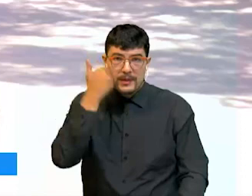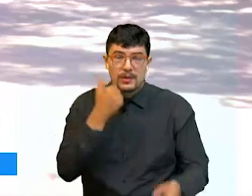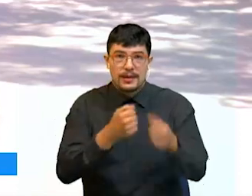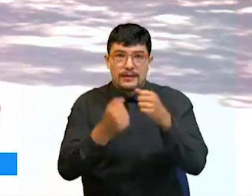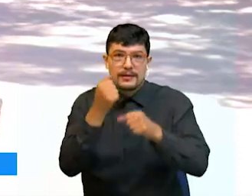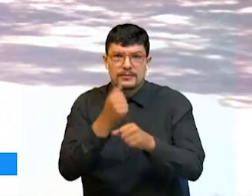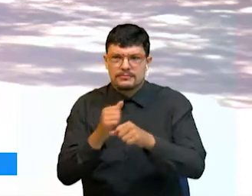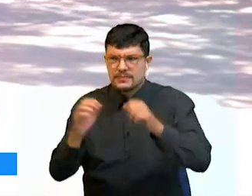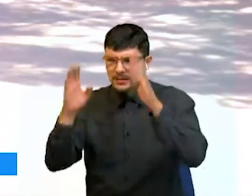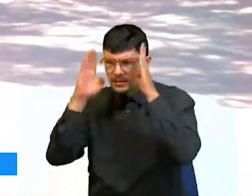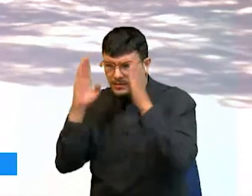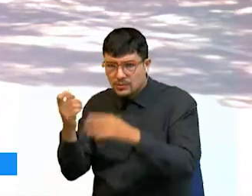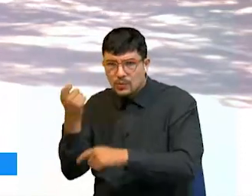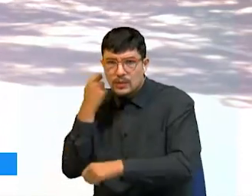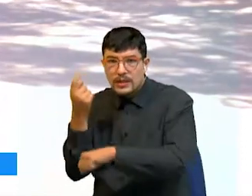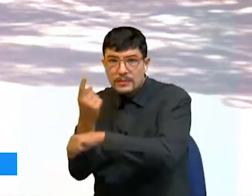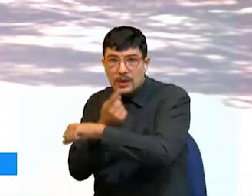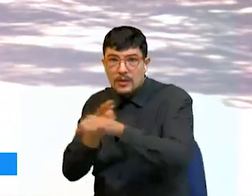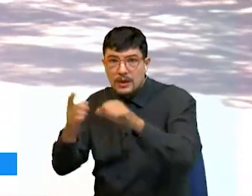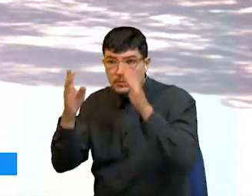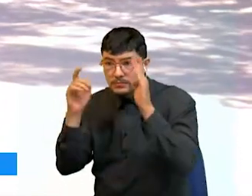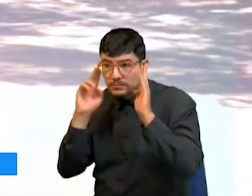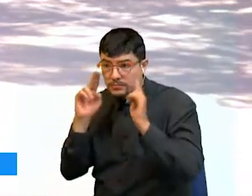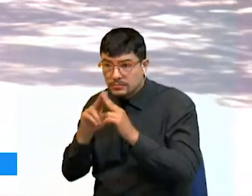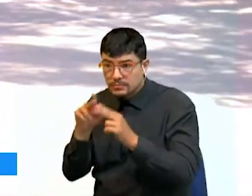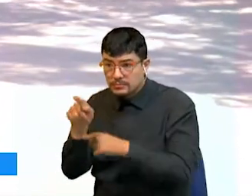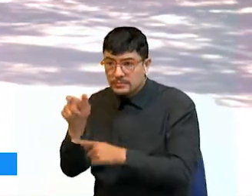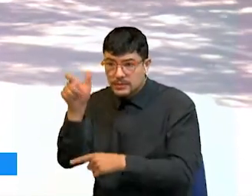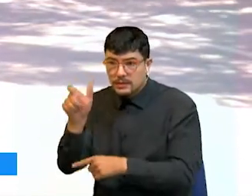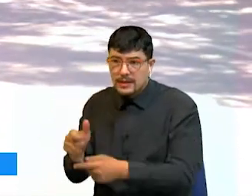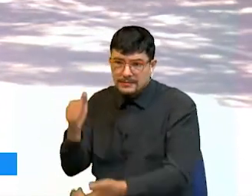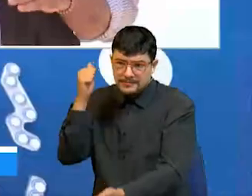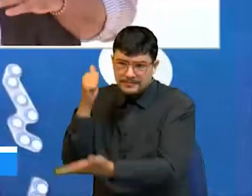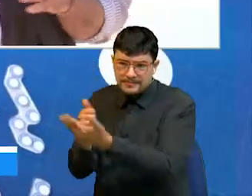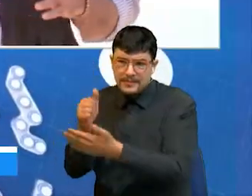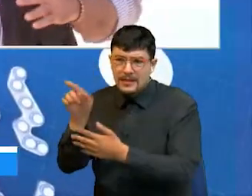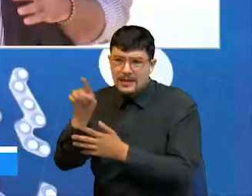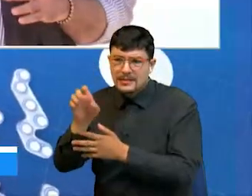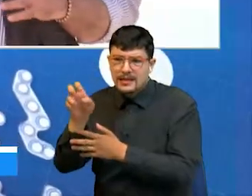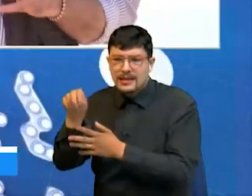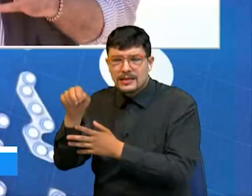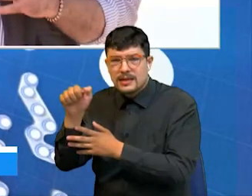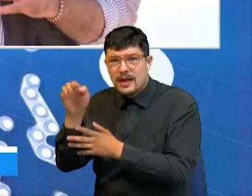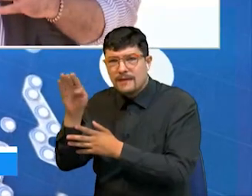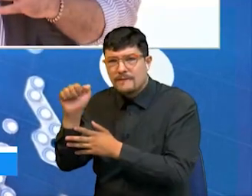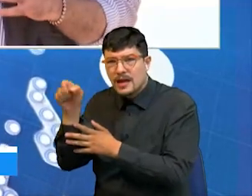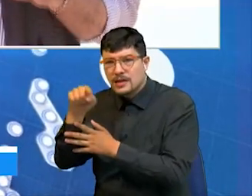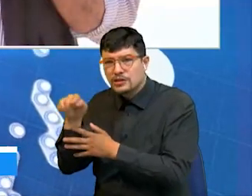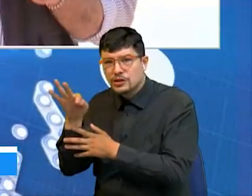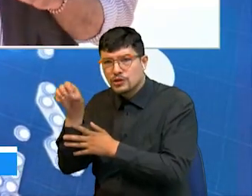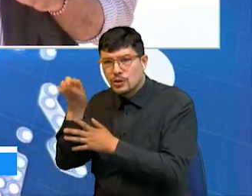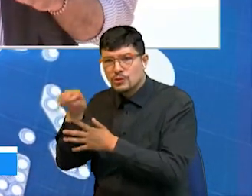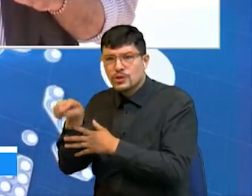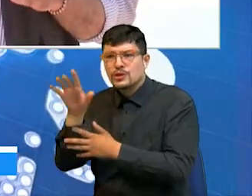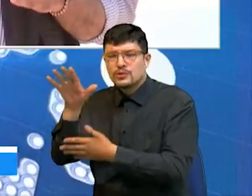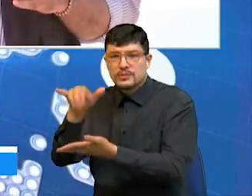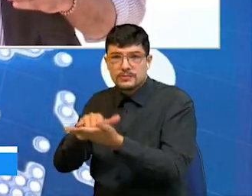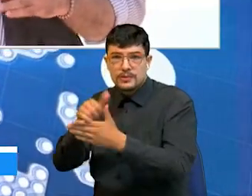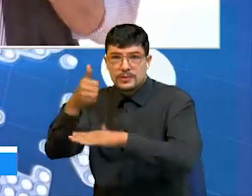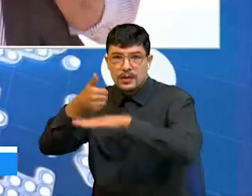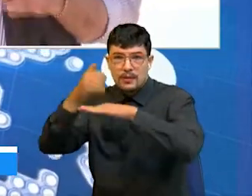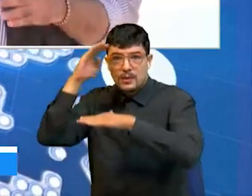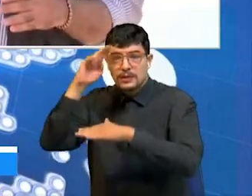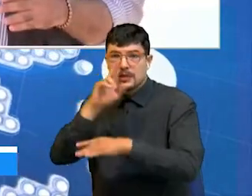Y mucha atención que en las últimas horas se registró un homicidio en Cenabastos, en donde las autoridades están investigando este hecho, así como también